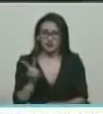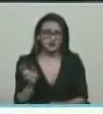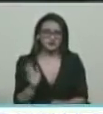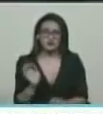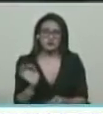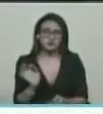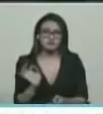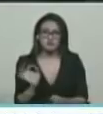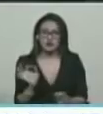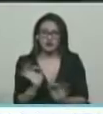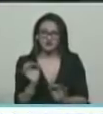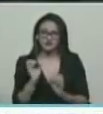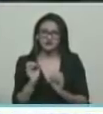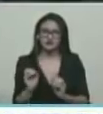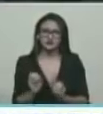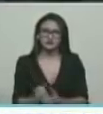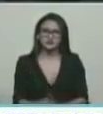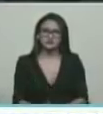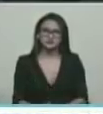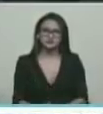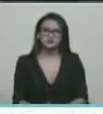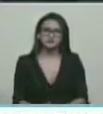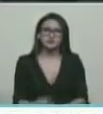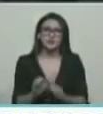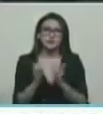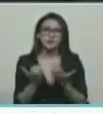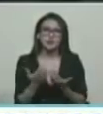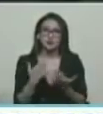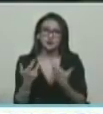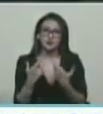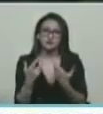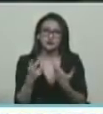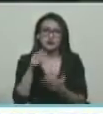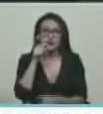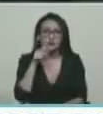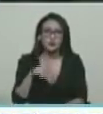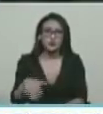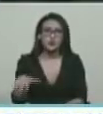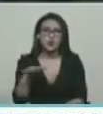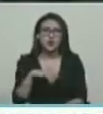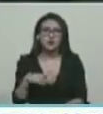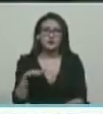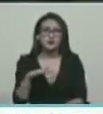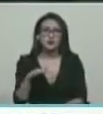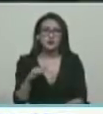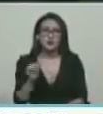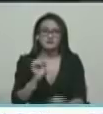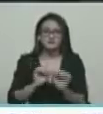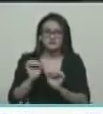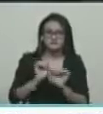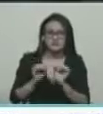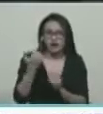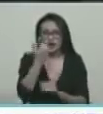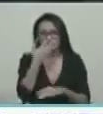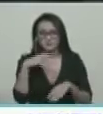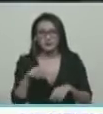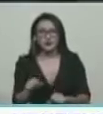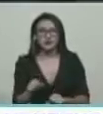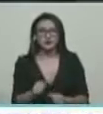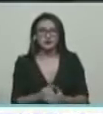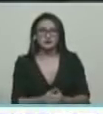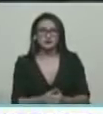que en el mundo hay alrededor de los pueblos para contrarrestar la ofensiva antiimperialista, como por